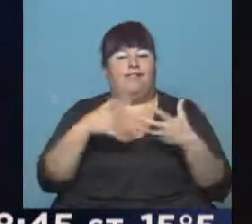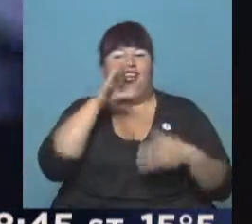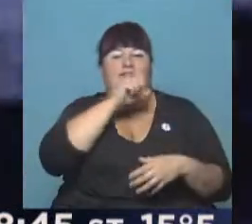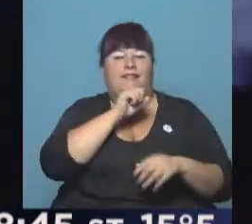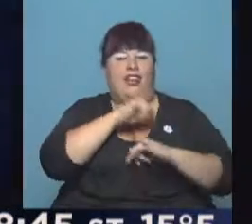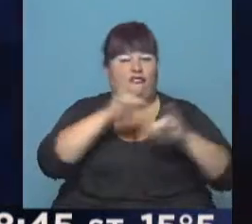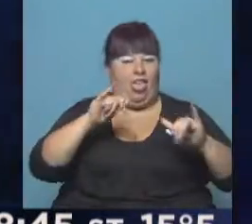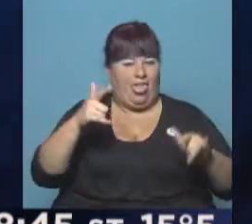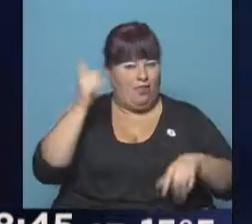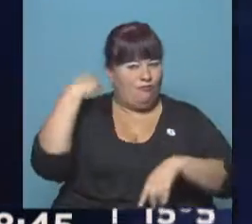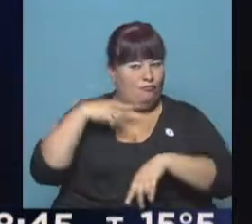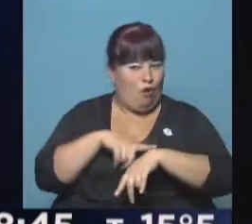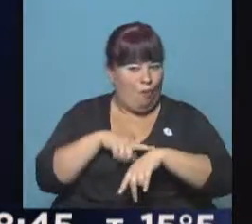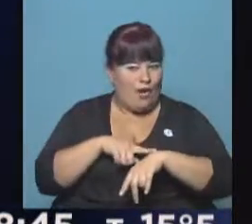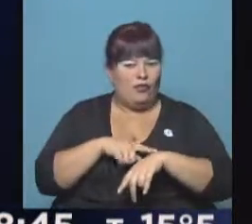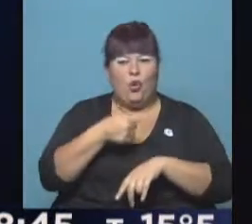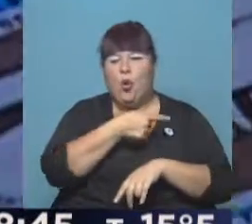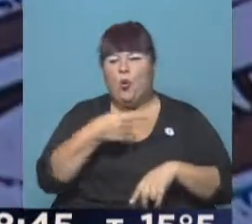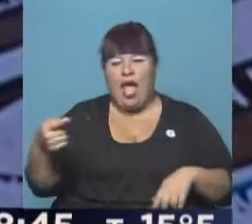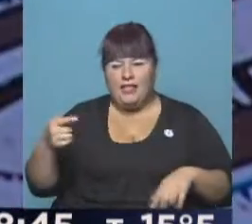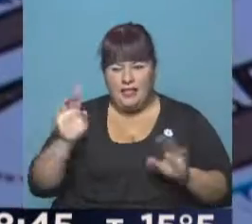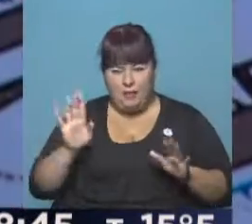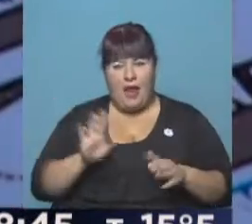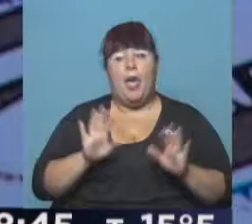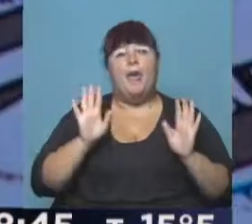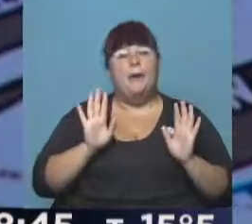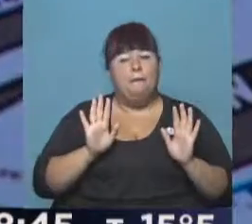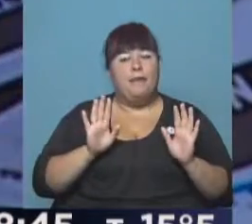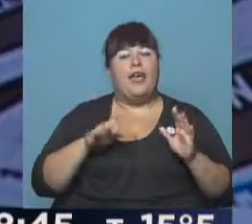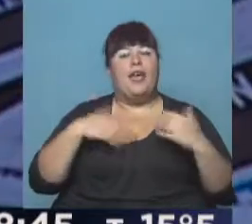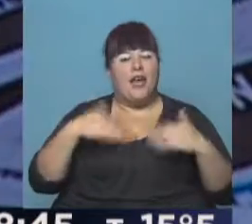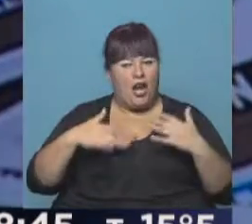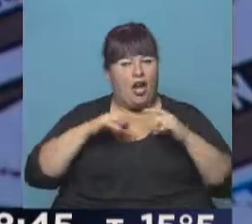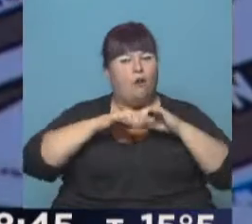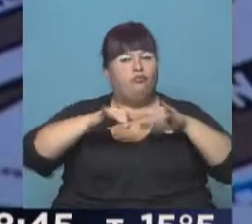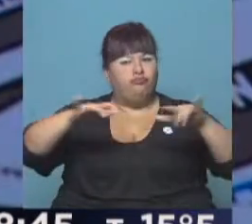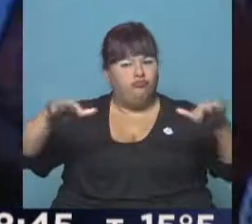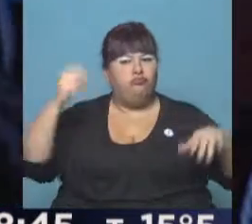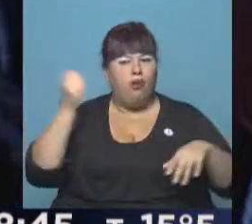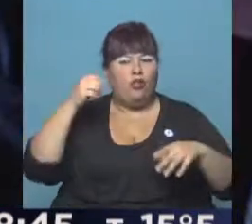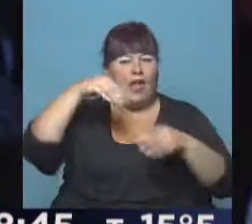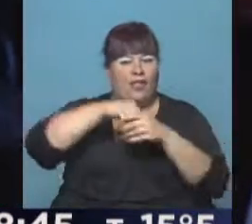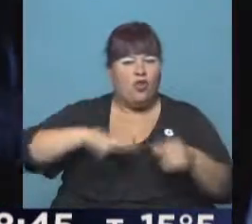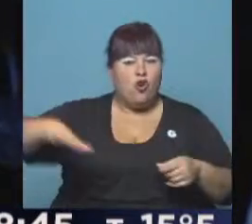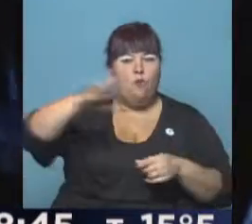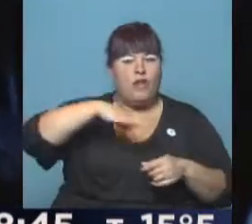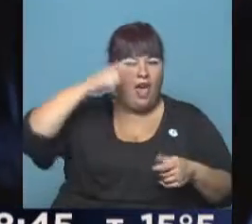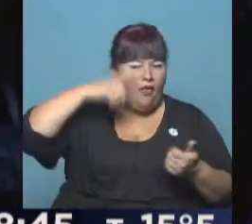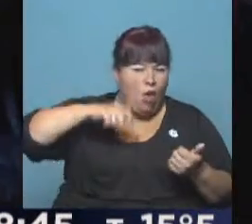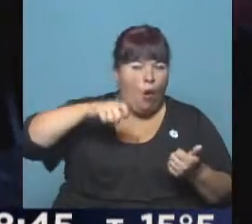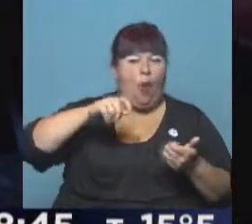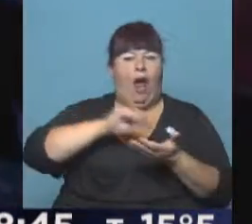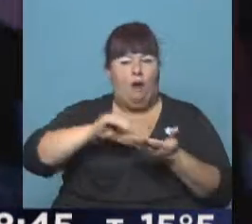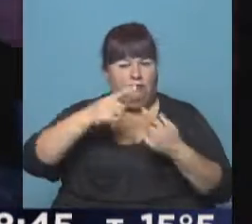en ese momento que duró una semana pero tuvo tanta trascendencia digamos dentro de la comunidad judicial y de